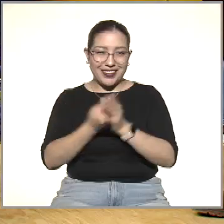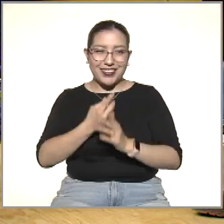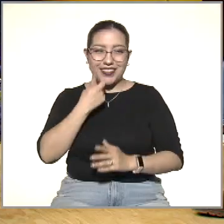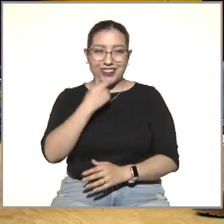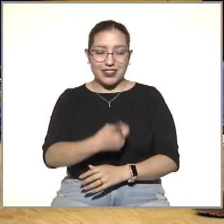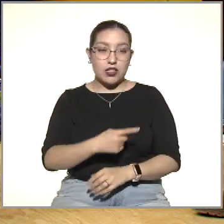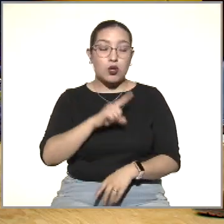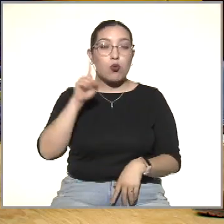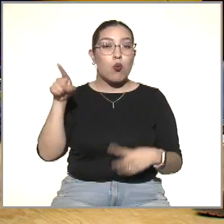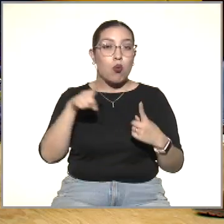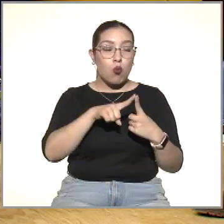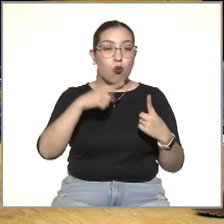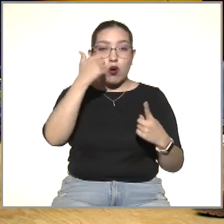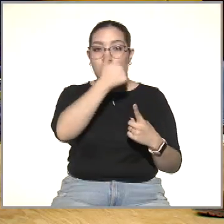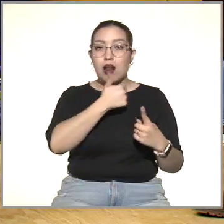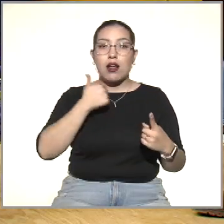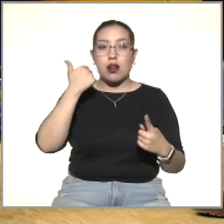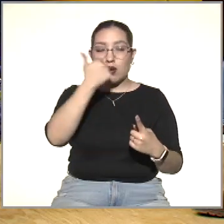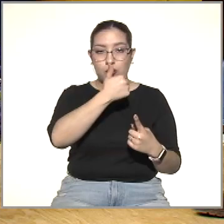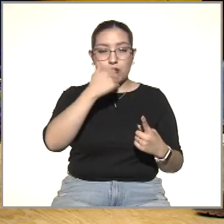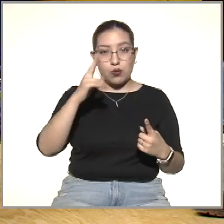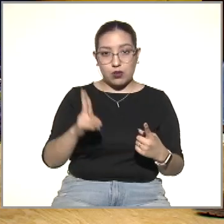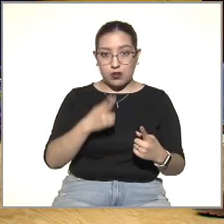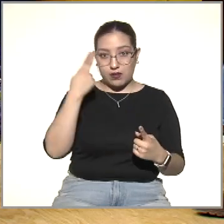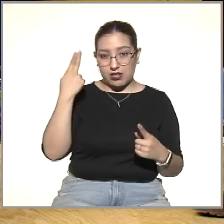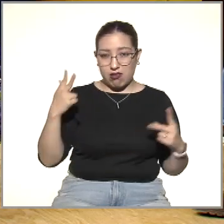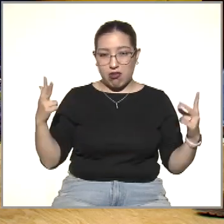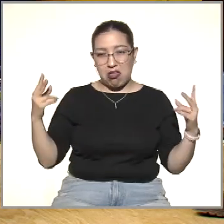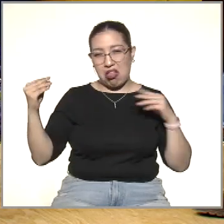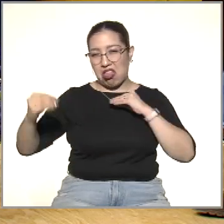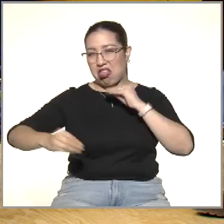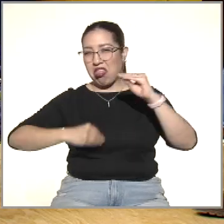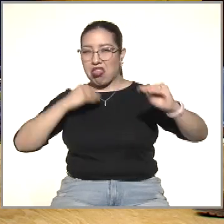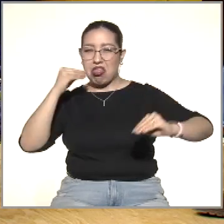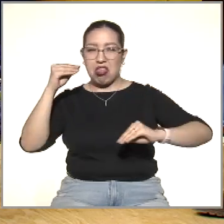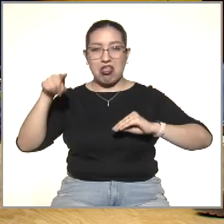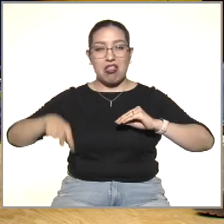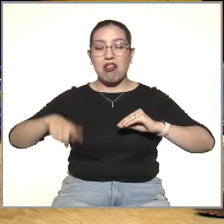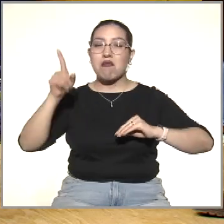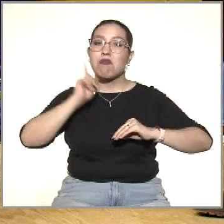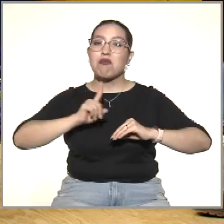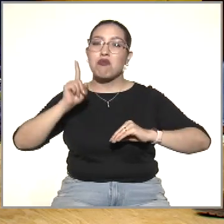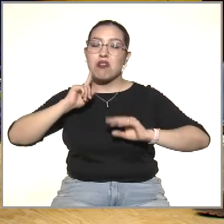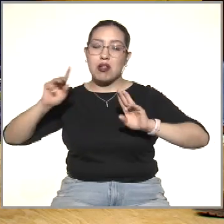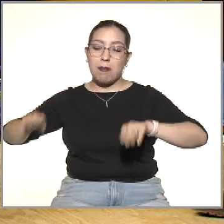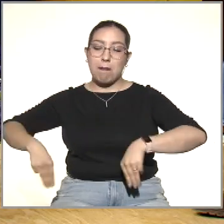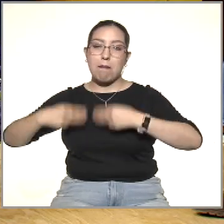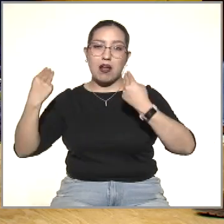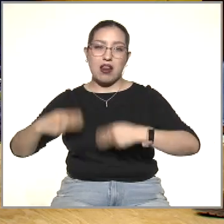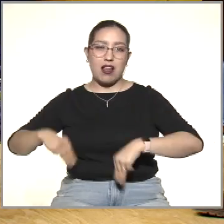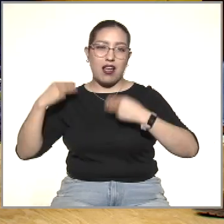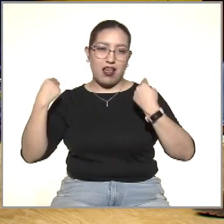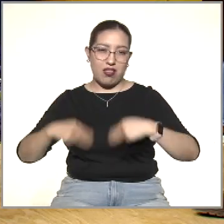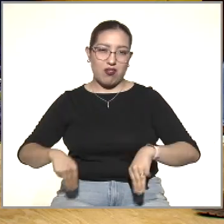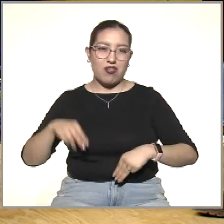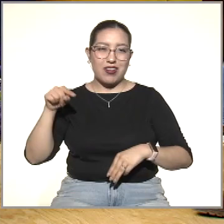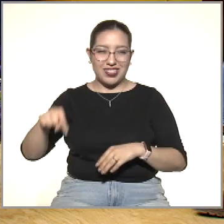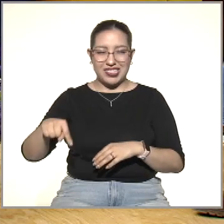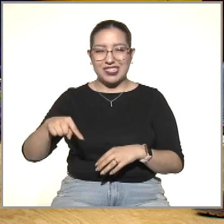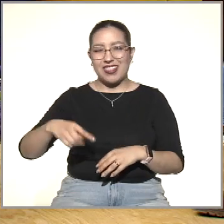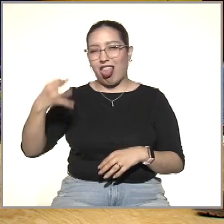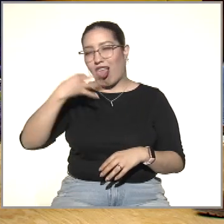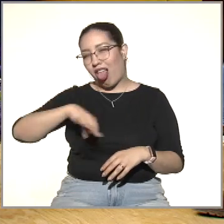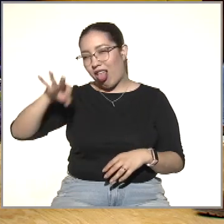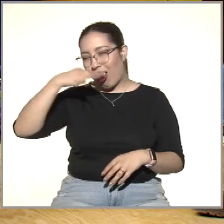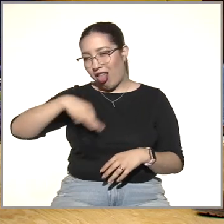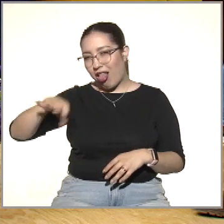estudiante universitario con una verdulera. Durante mucho tiempo se pensaba que las verduleras eran muy mal habladas.